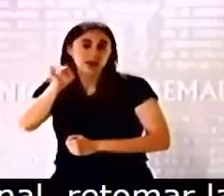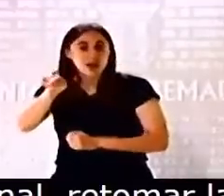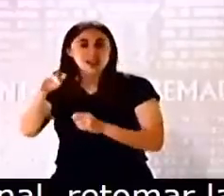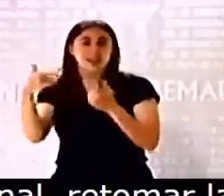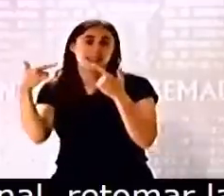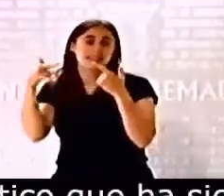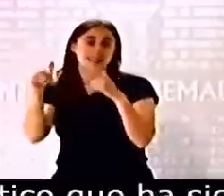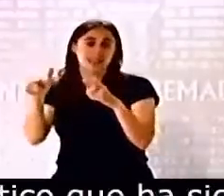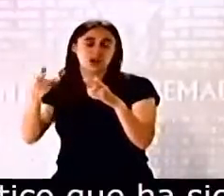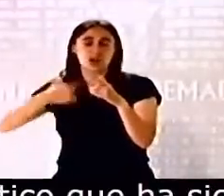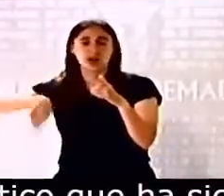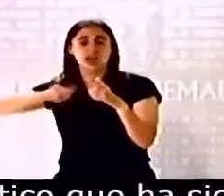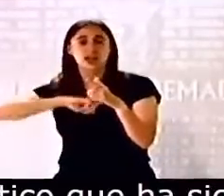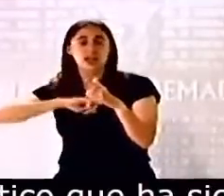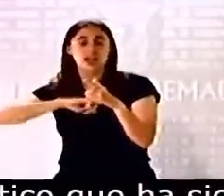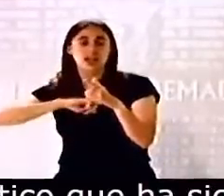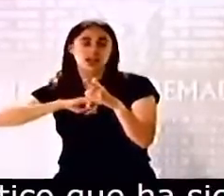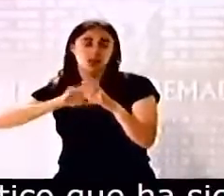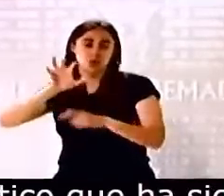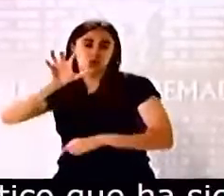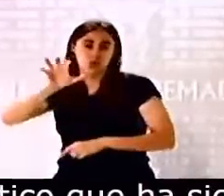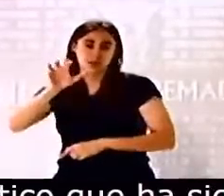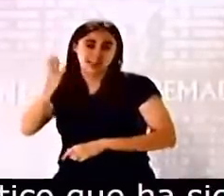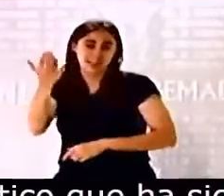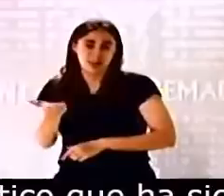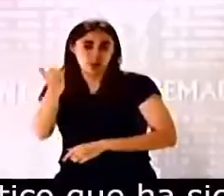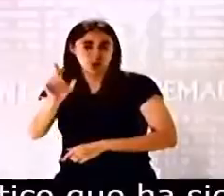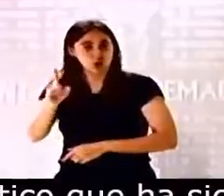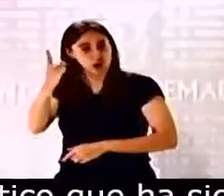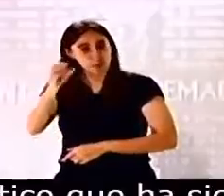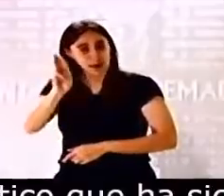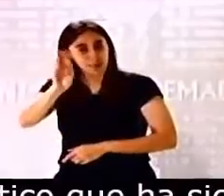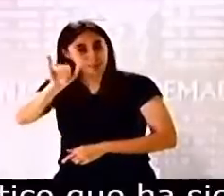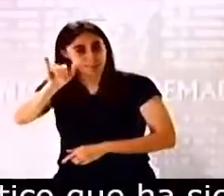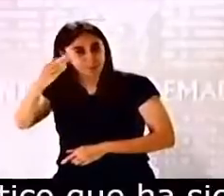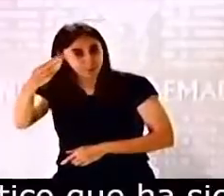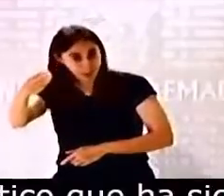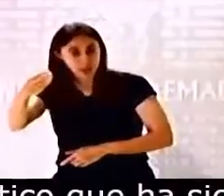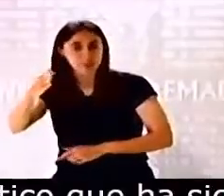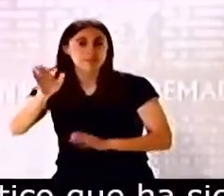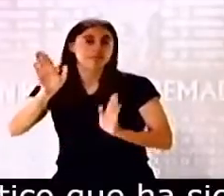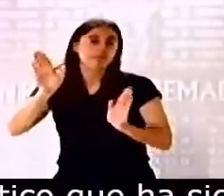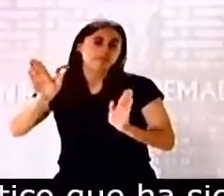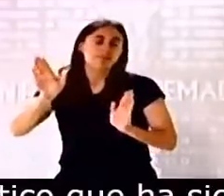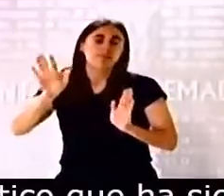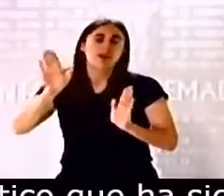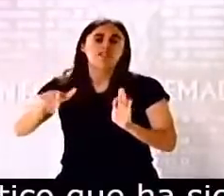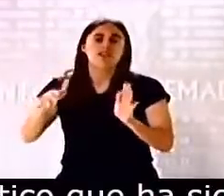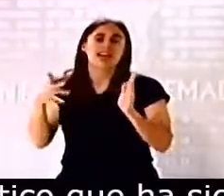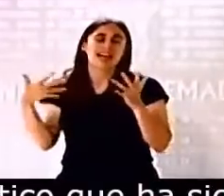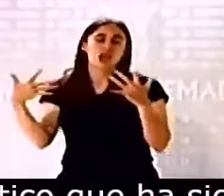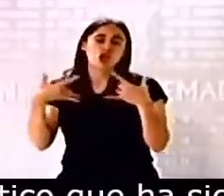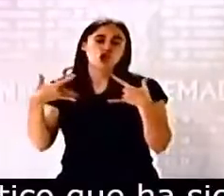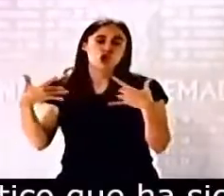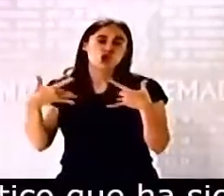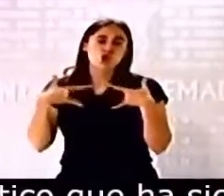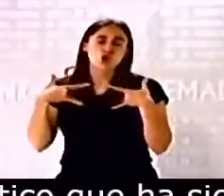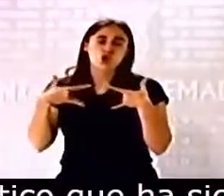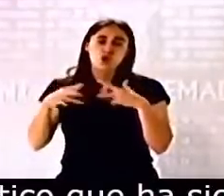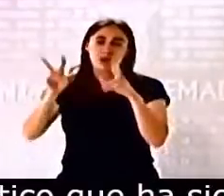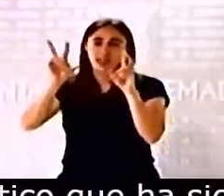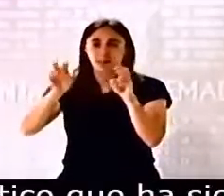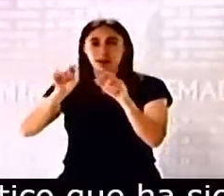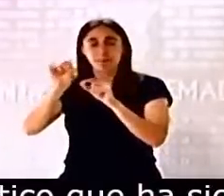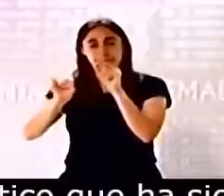nuestro país más contribuyen al PIB, pero que evidentemente ha sufrido mucho con respecto a esta pandemia, donde